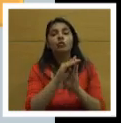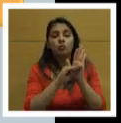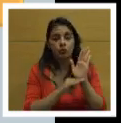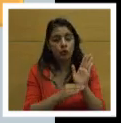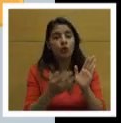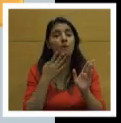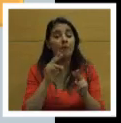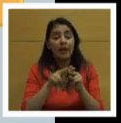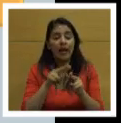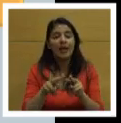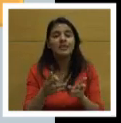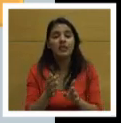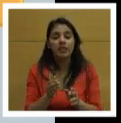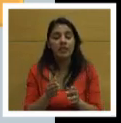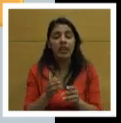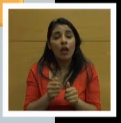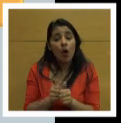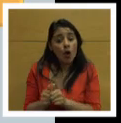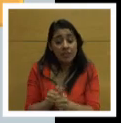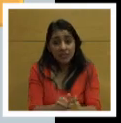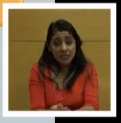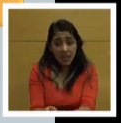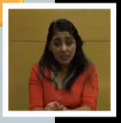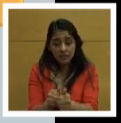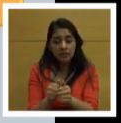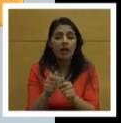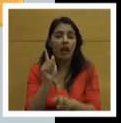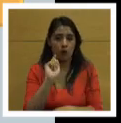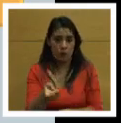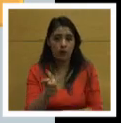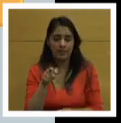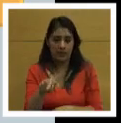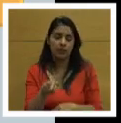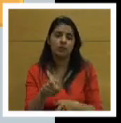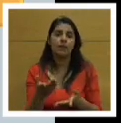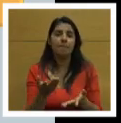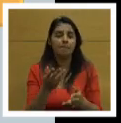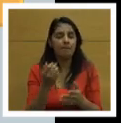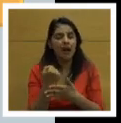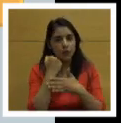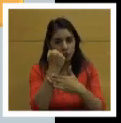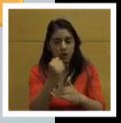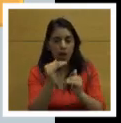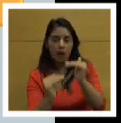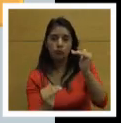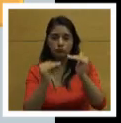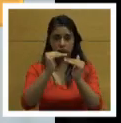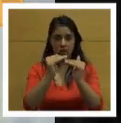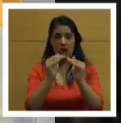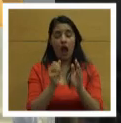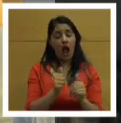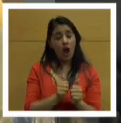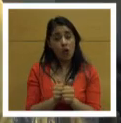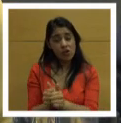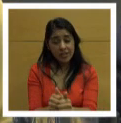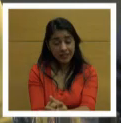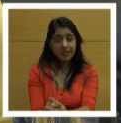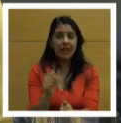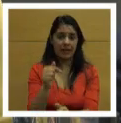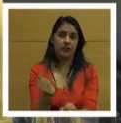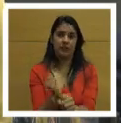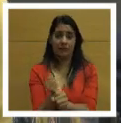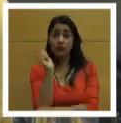orientar el juzgamiento en estas materias. Al evidenciarse estas desigualdades, ayudar, orientar en este trabajo tan, tan